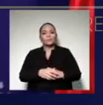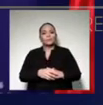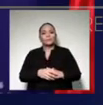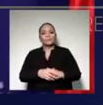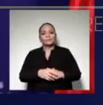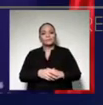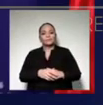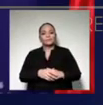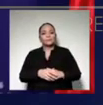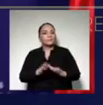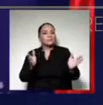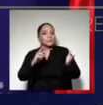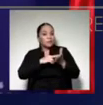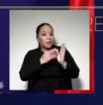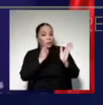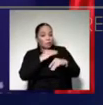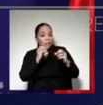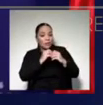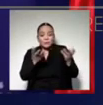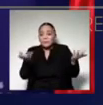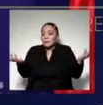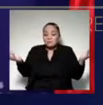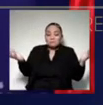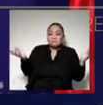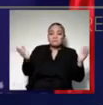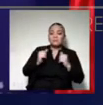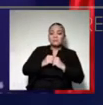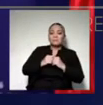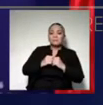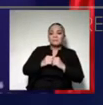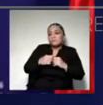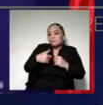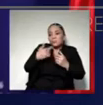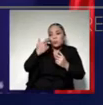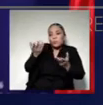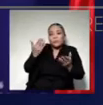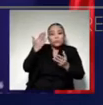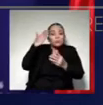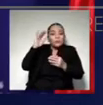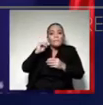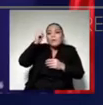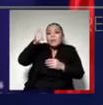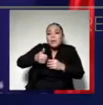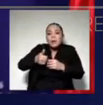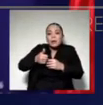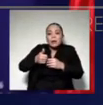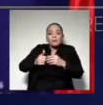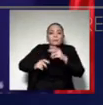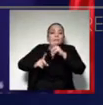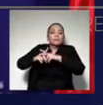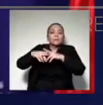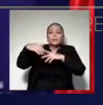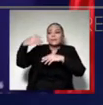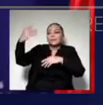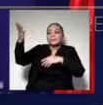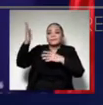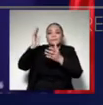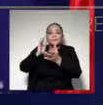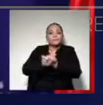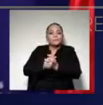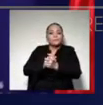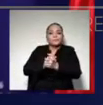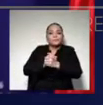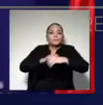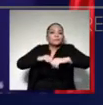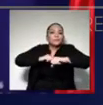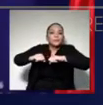más que lo que estamos viendo. Ya hasta donde hemos visto, yo no sé si mañana aparecerá, habrá un terremoto en algún parte de